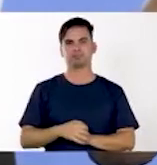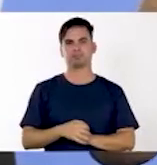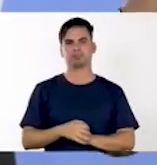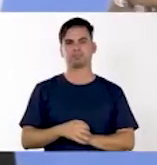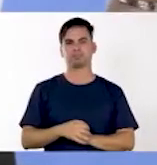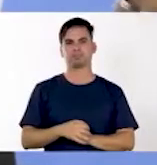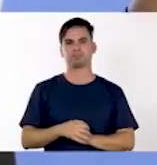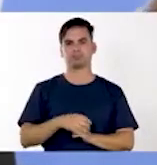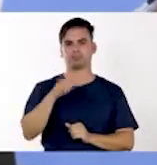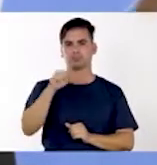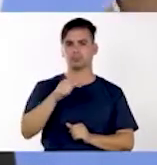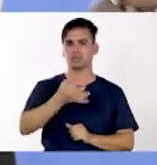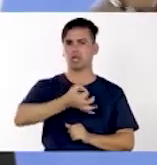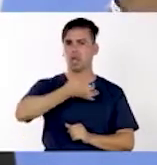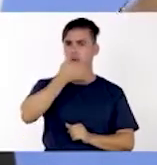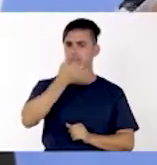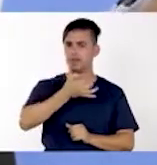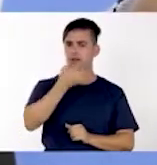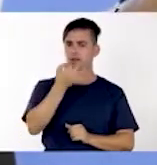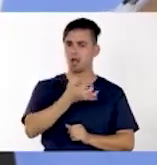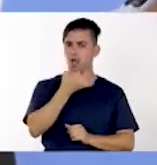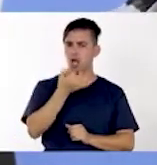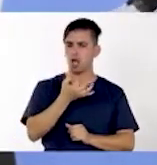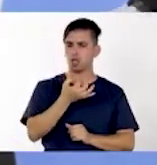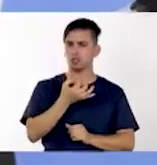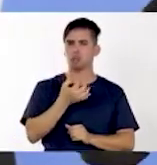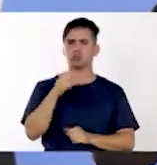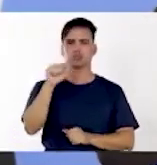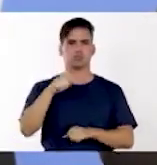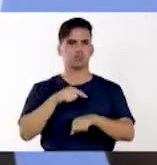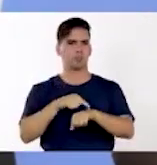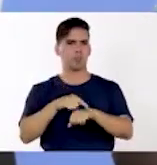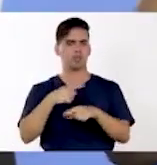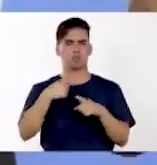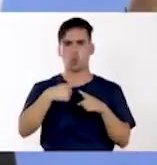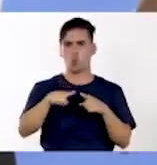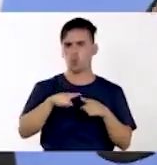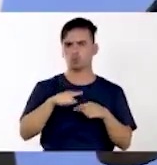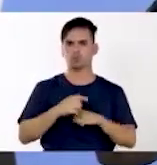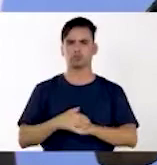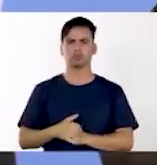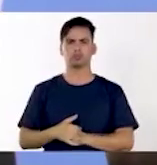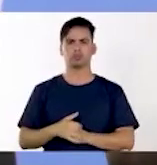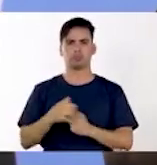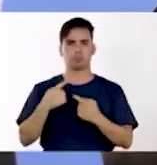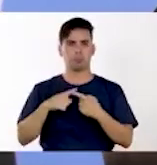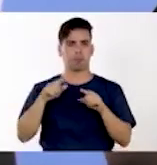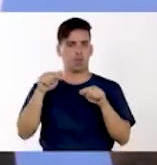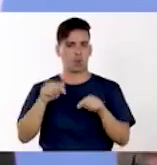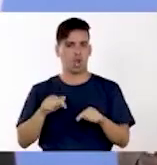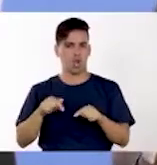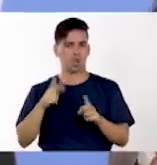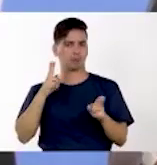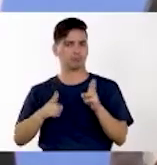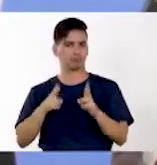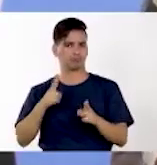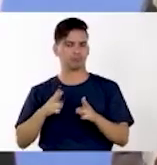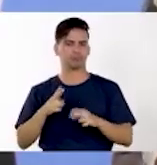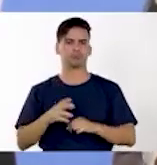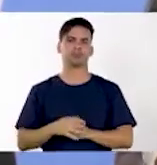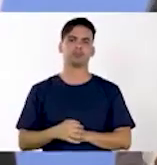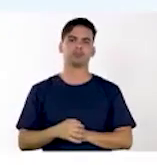medida que yo fui explicando, les voy a dejar otro momento. Pero vamos a la actividad que tiene.